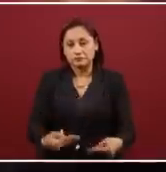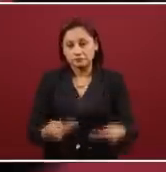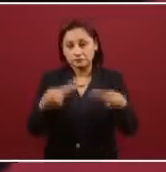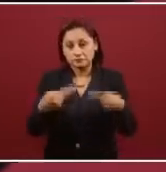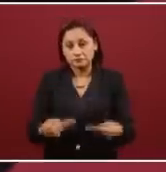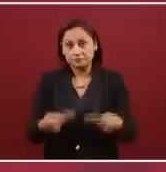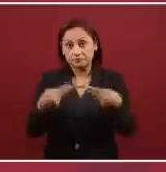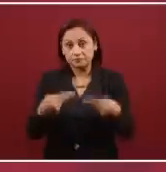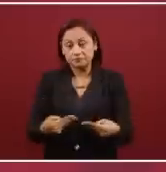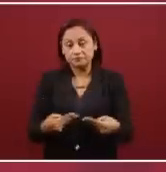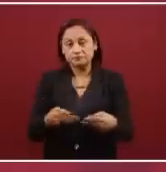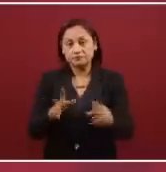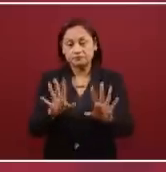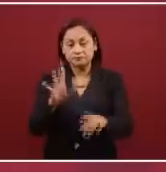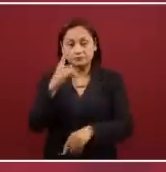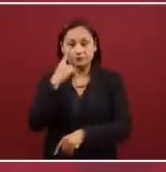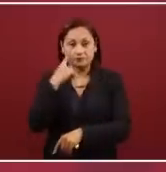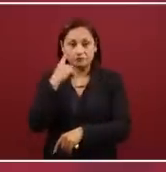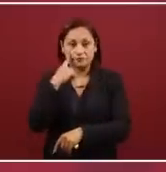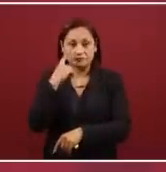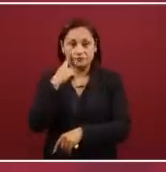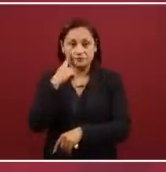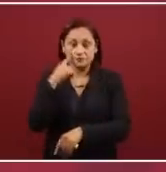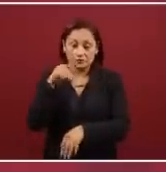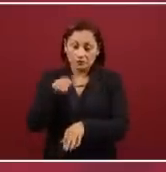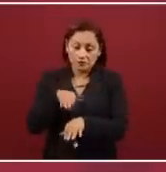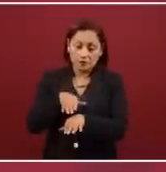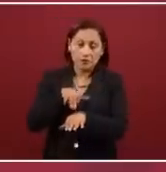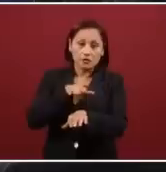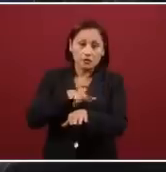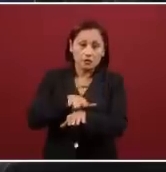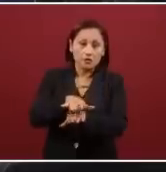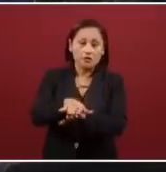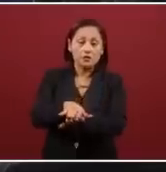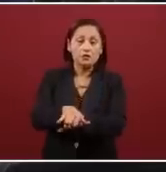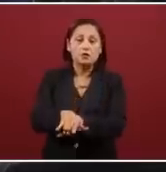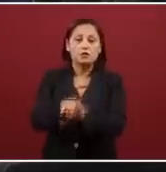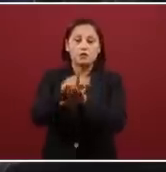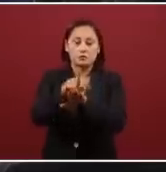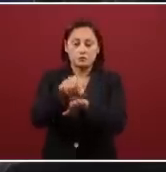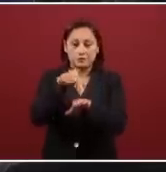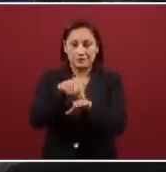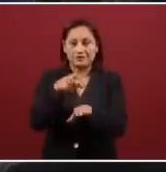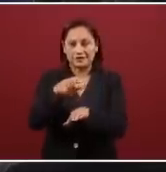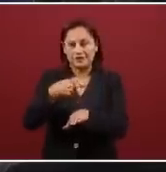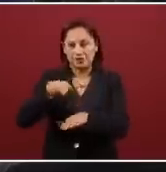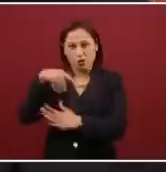Una de las pistas, ya se los he dicho, porque vi el anteproyecto